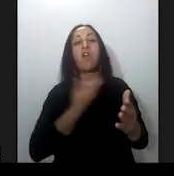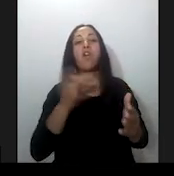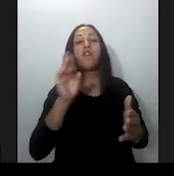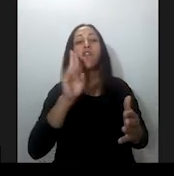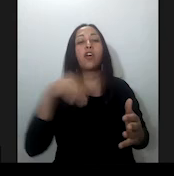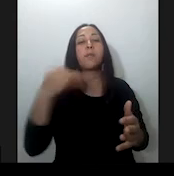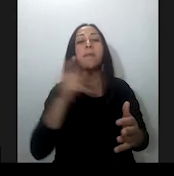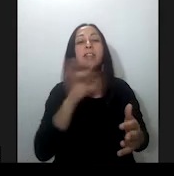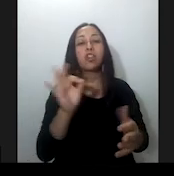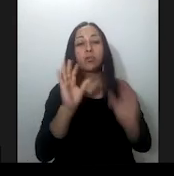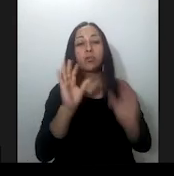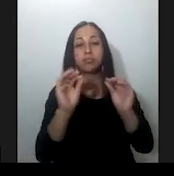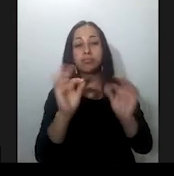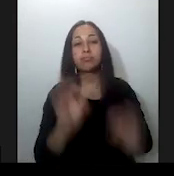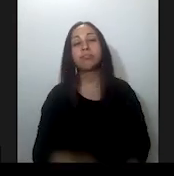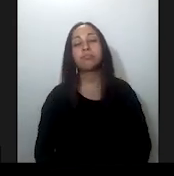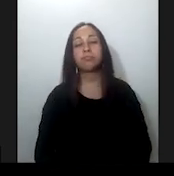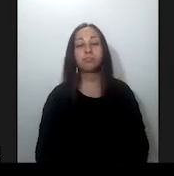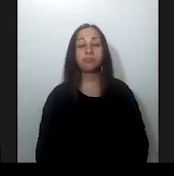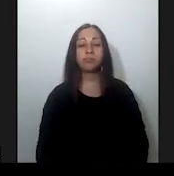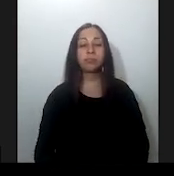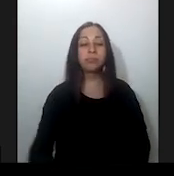texto o el formato solo.